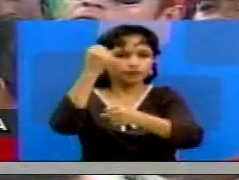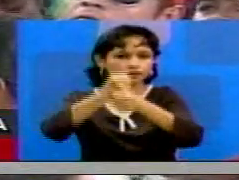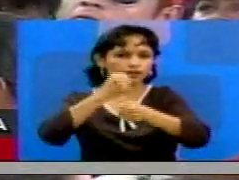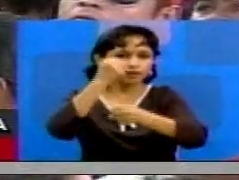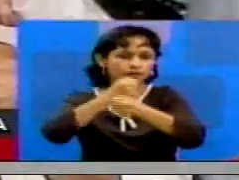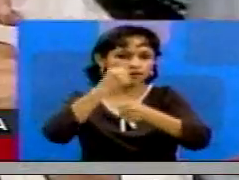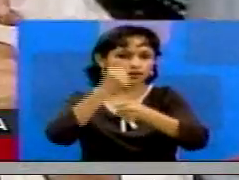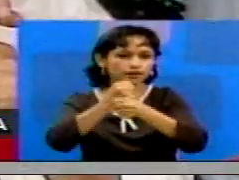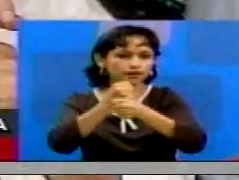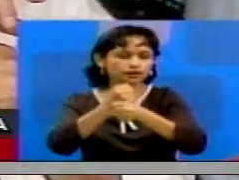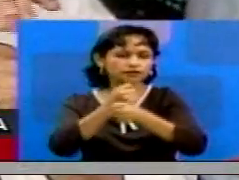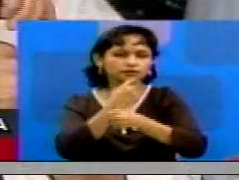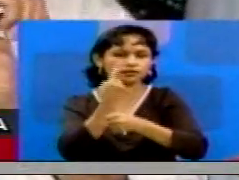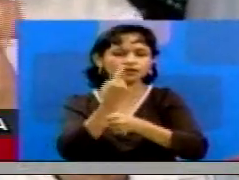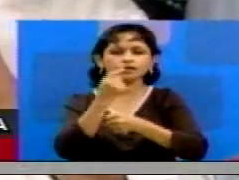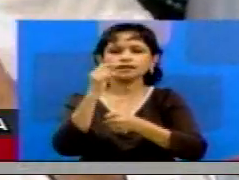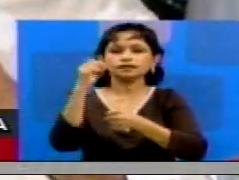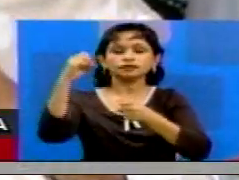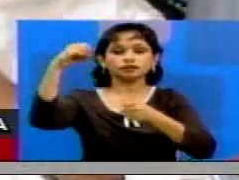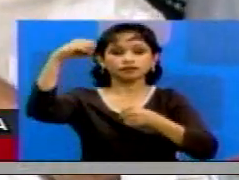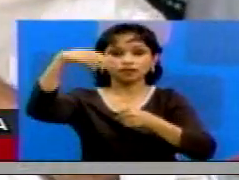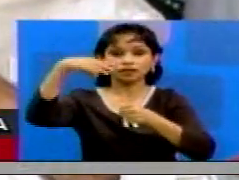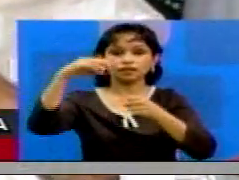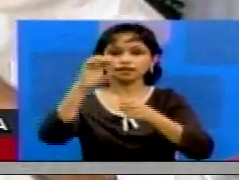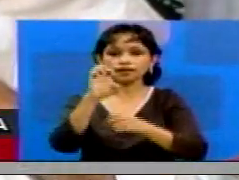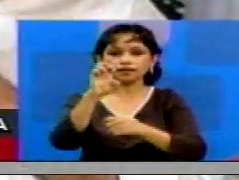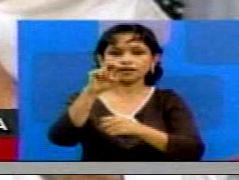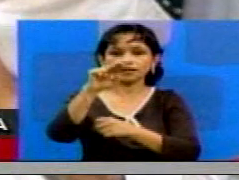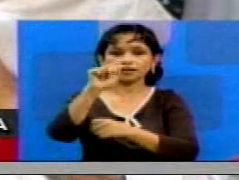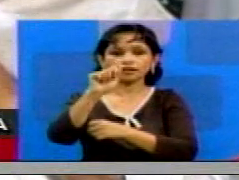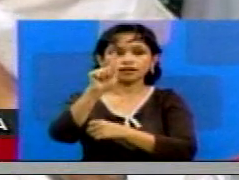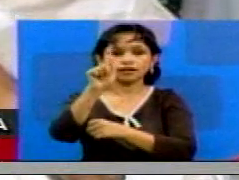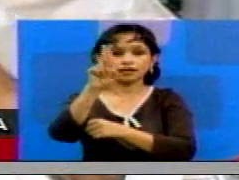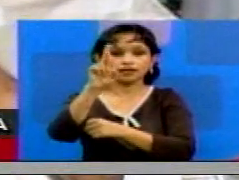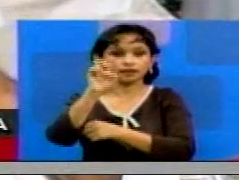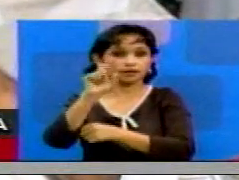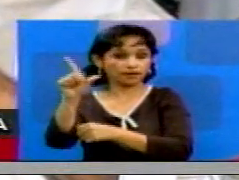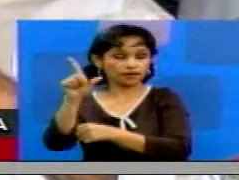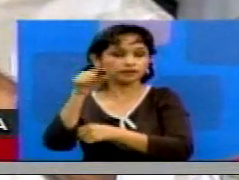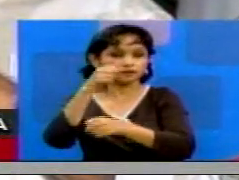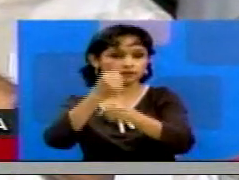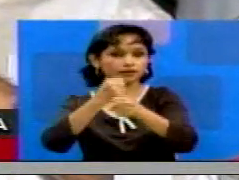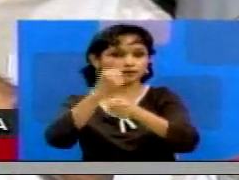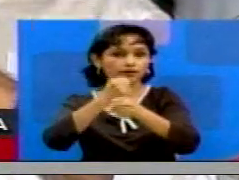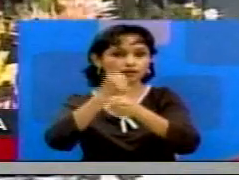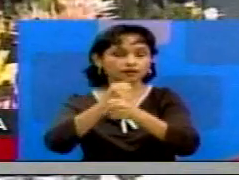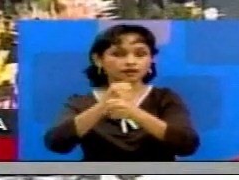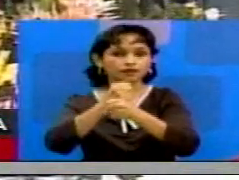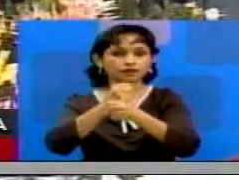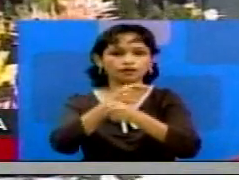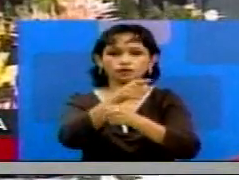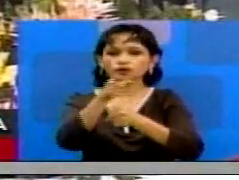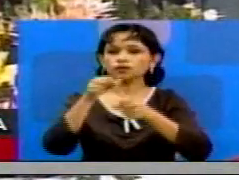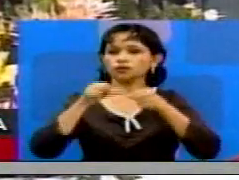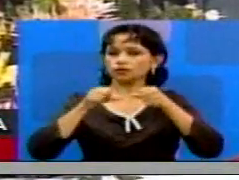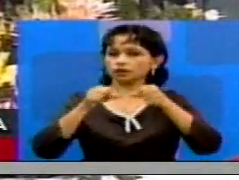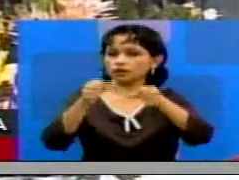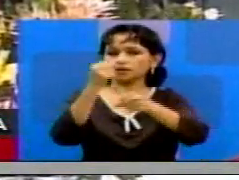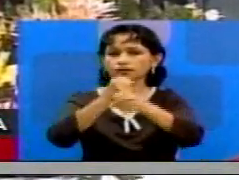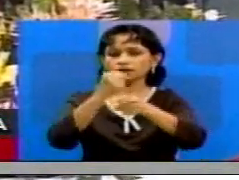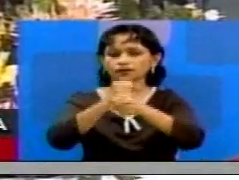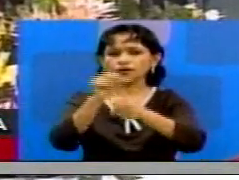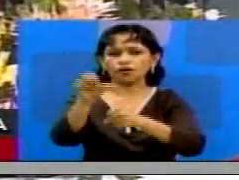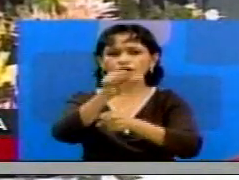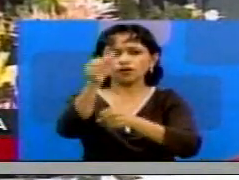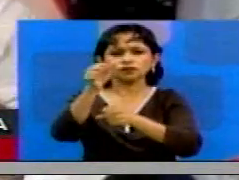Trabajadores de Enatrel, vienen de Enatrel. Unos seguían laborando en Enatrel, otros